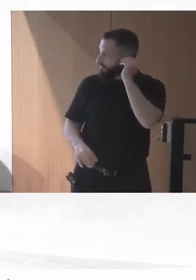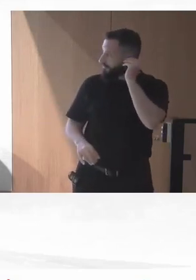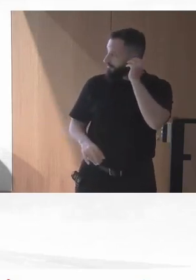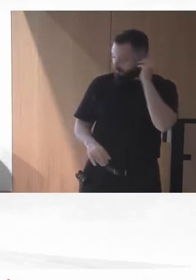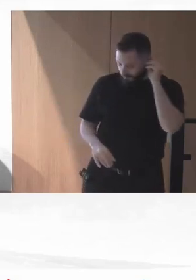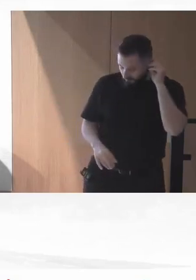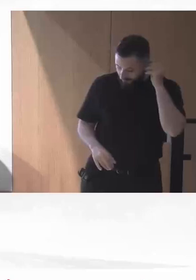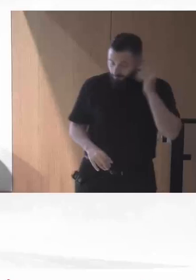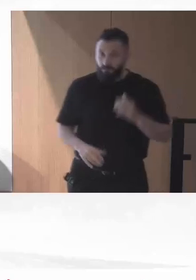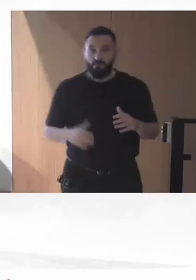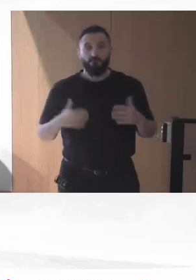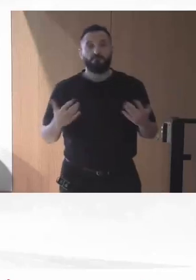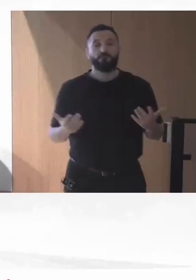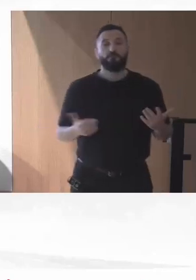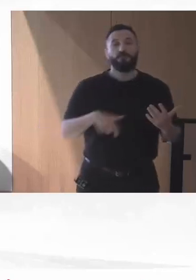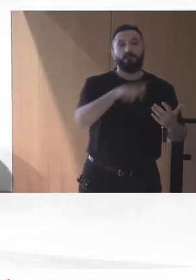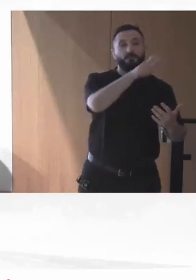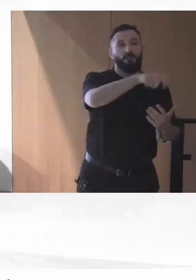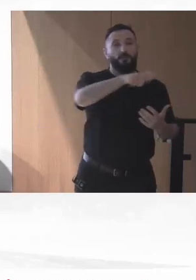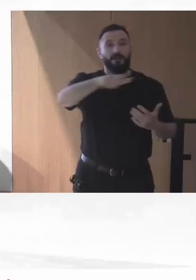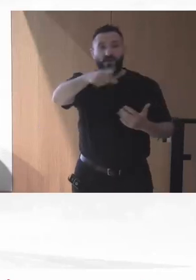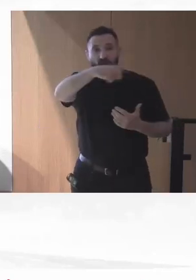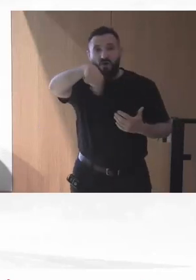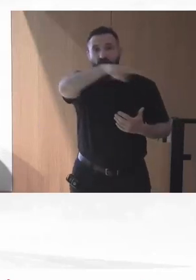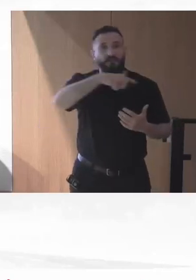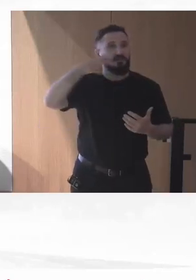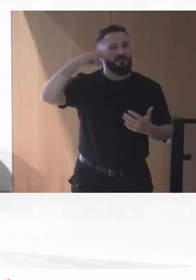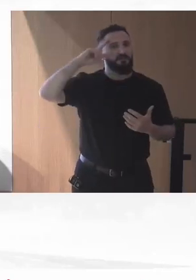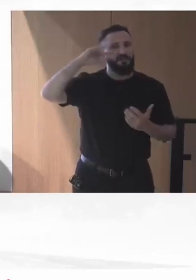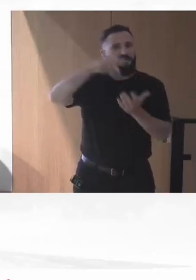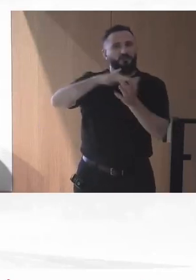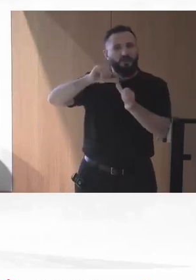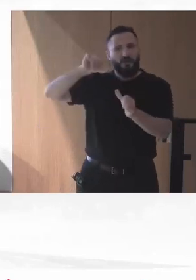Es importante que las personas conozcan la experiencia de lo que